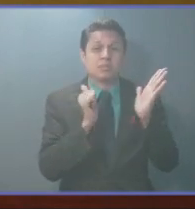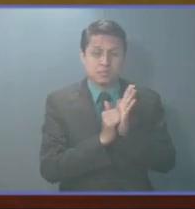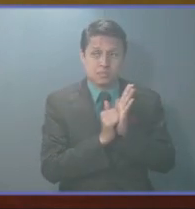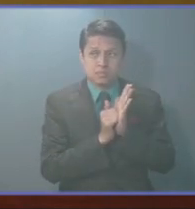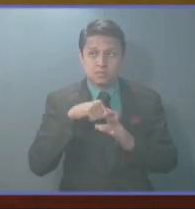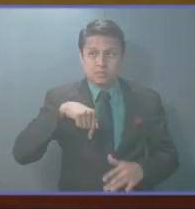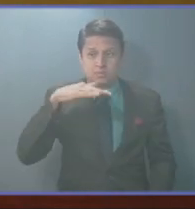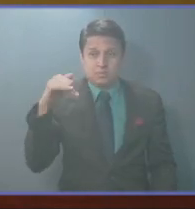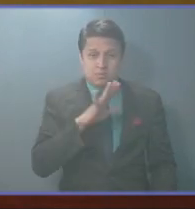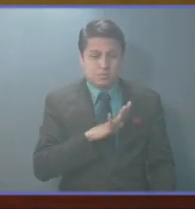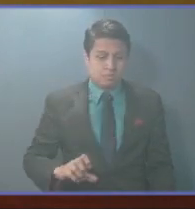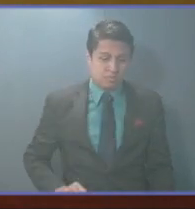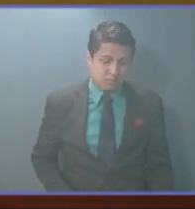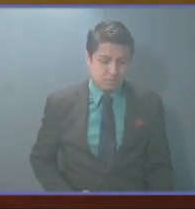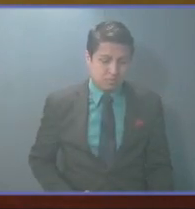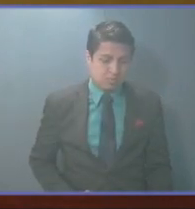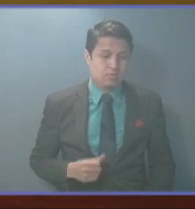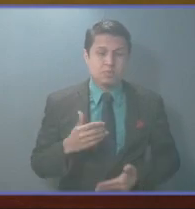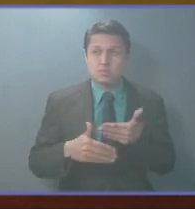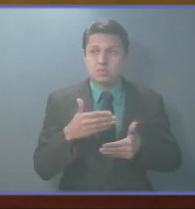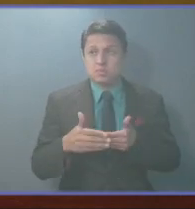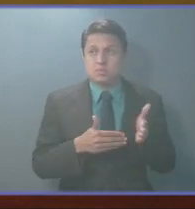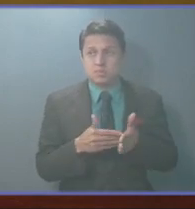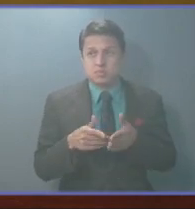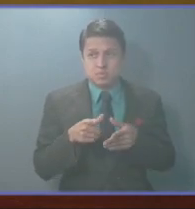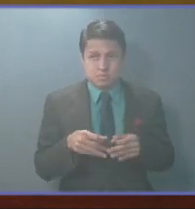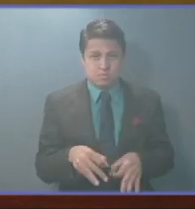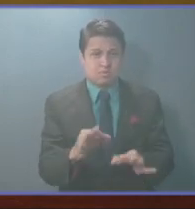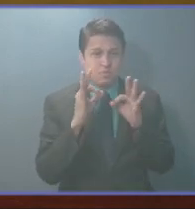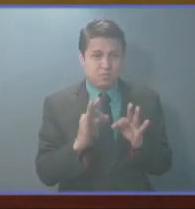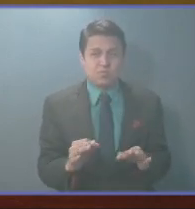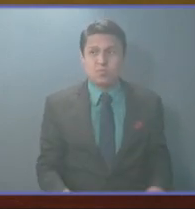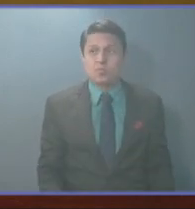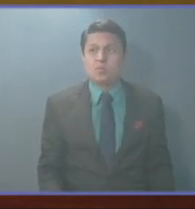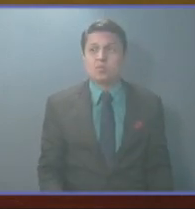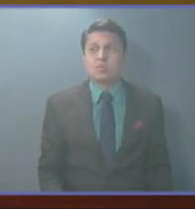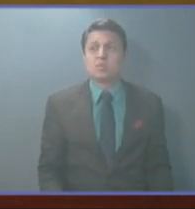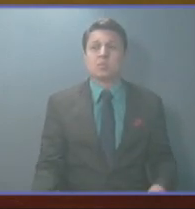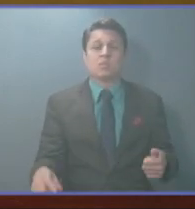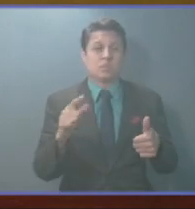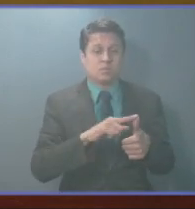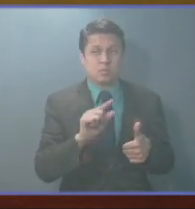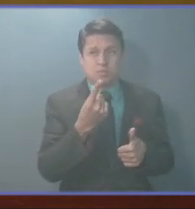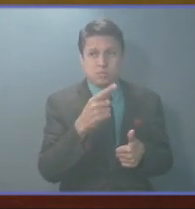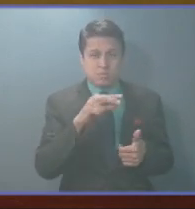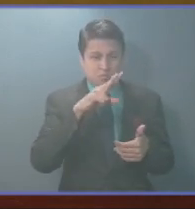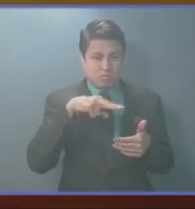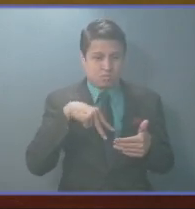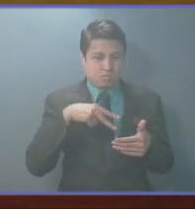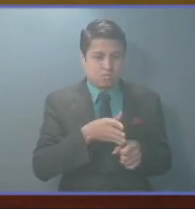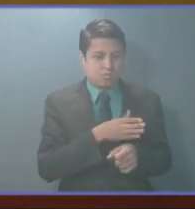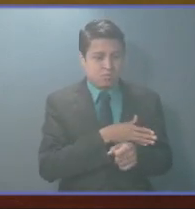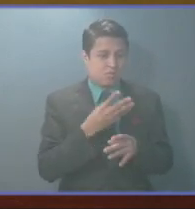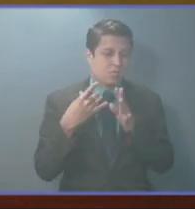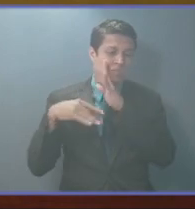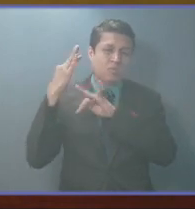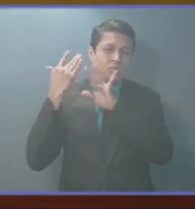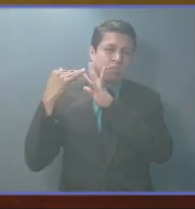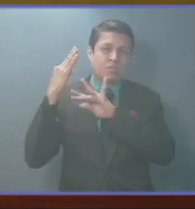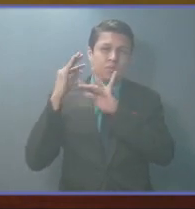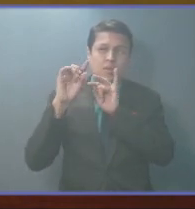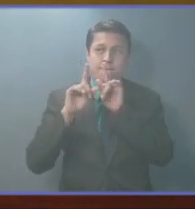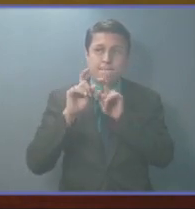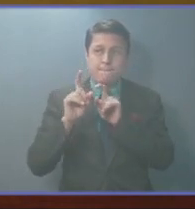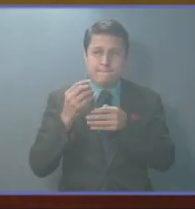Asamblea Legislativa, se procede de la siguiente manera. A. Lectura de antecedentes y